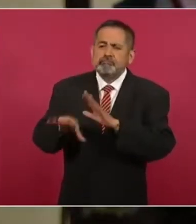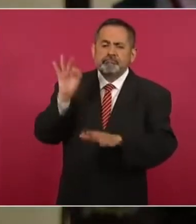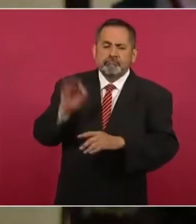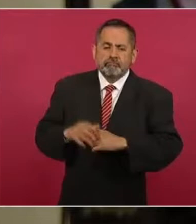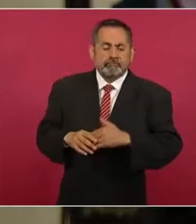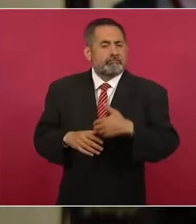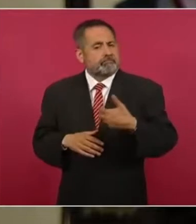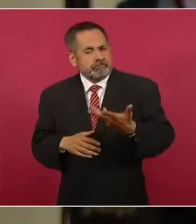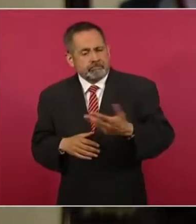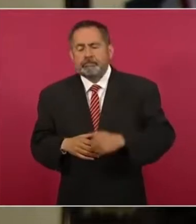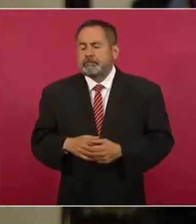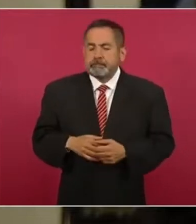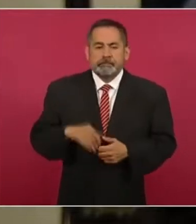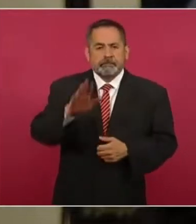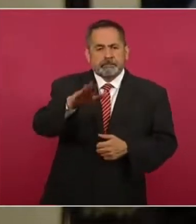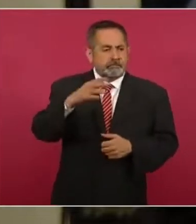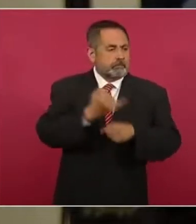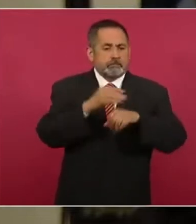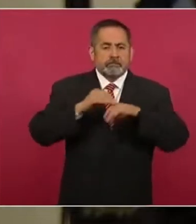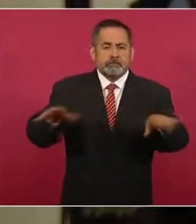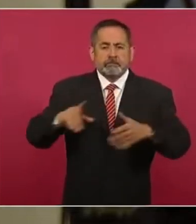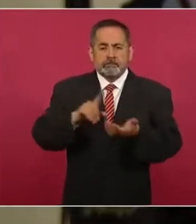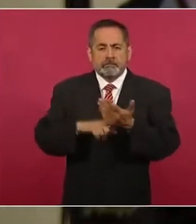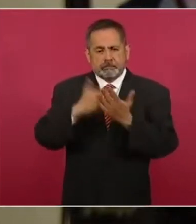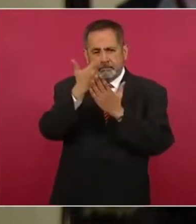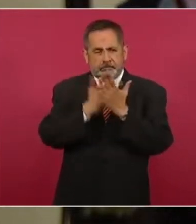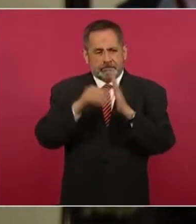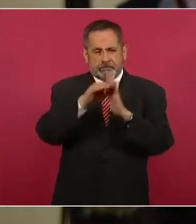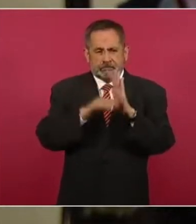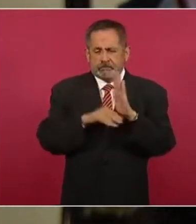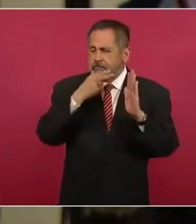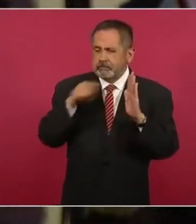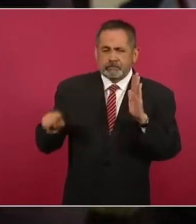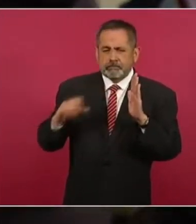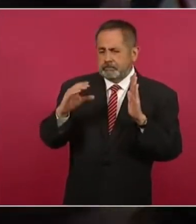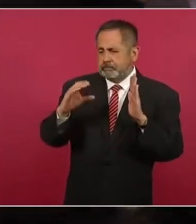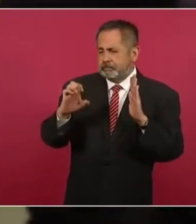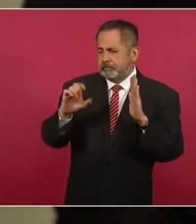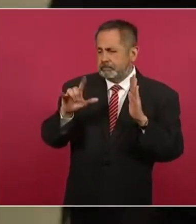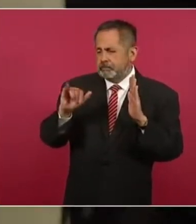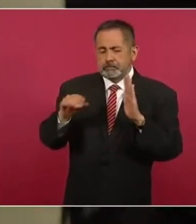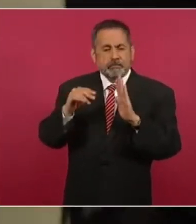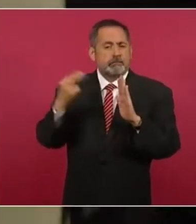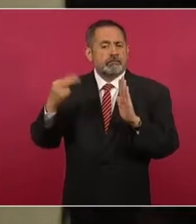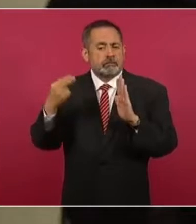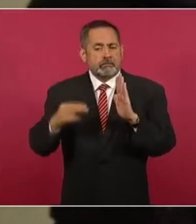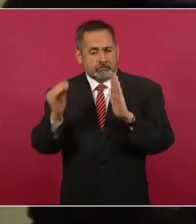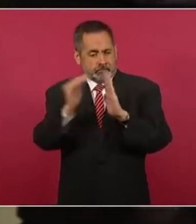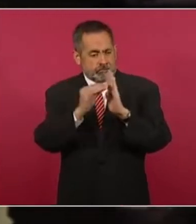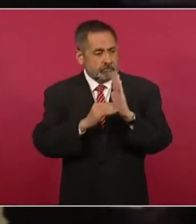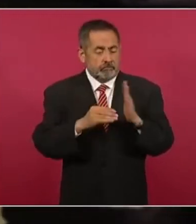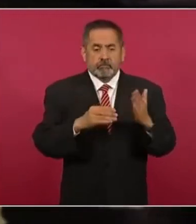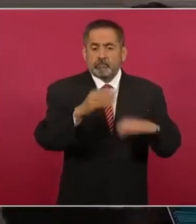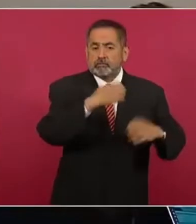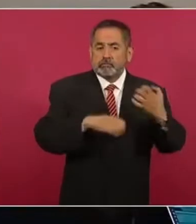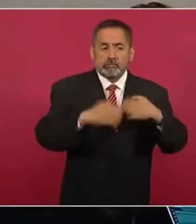una lista que revela el periodista Darío Celis, donde vienen importantes empresarios